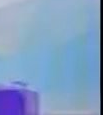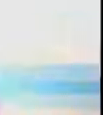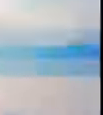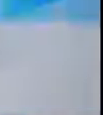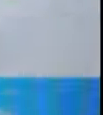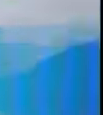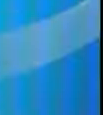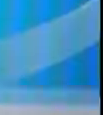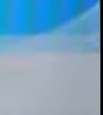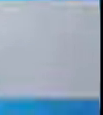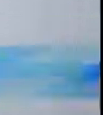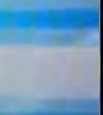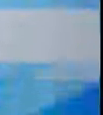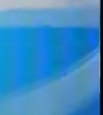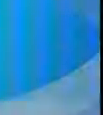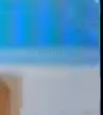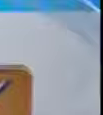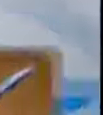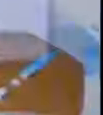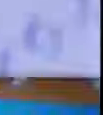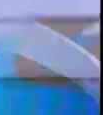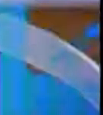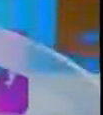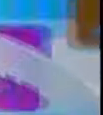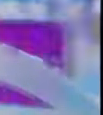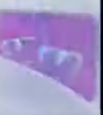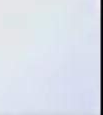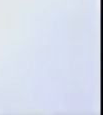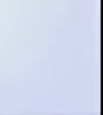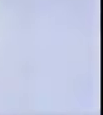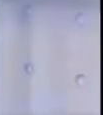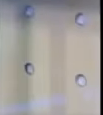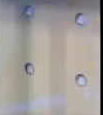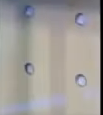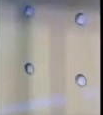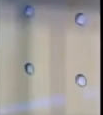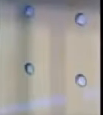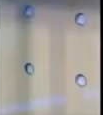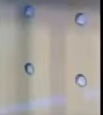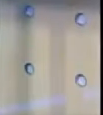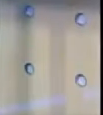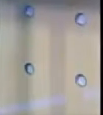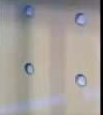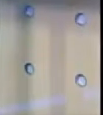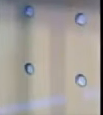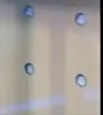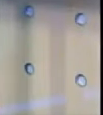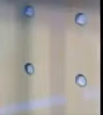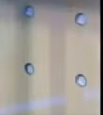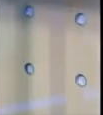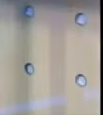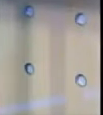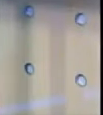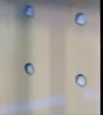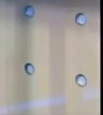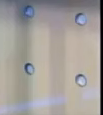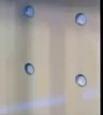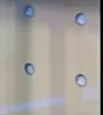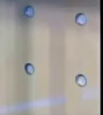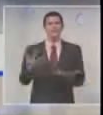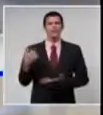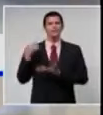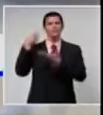Thank you. Buenas noches. Hoy se entregó la orden Félix Varela